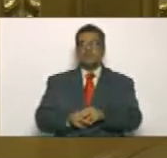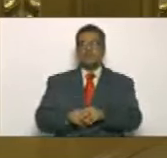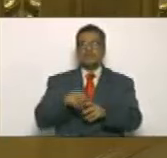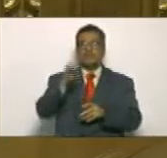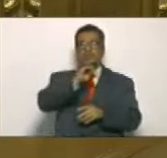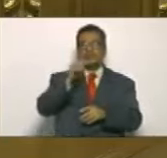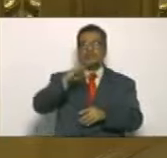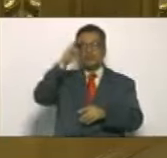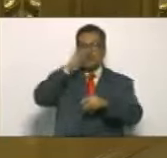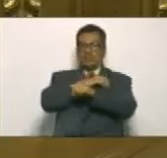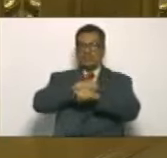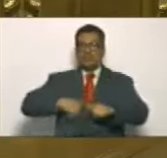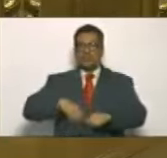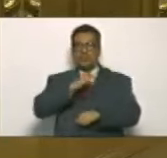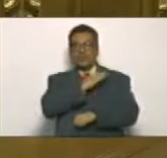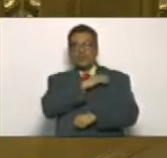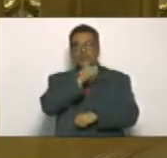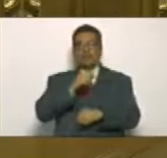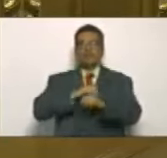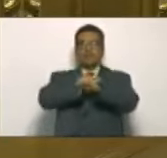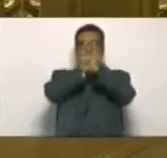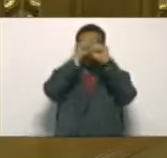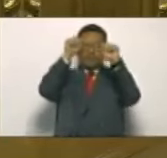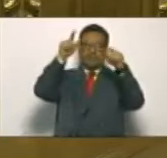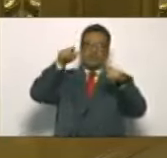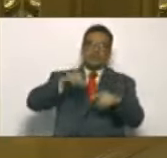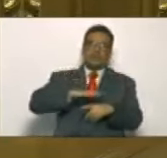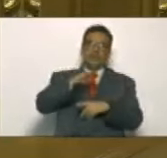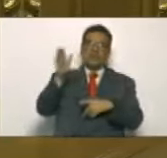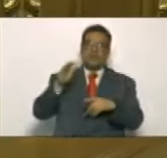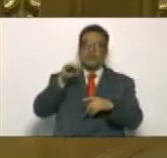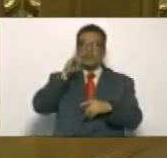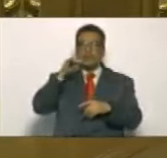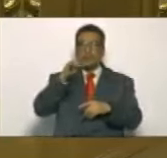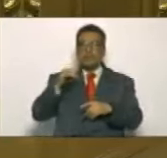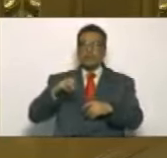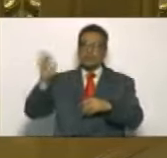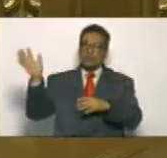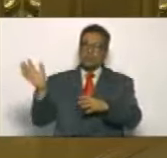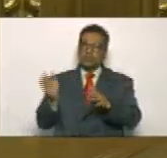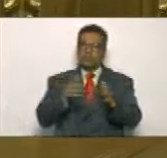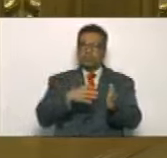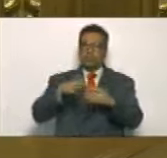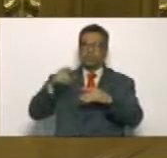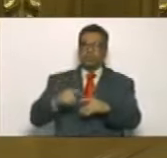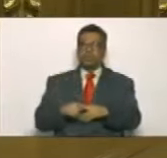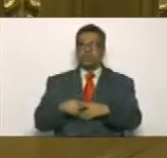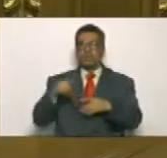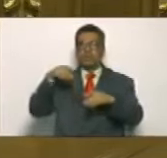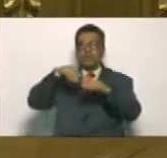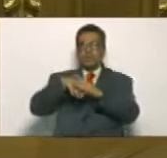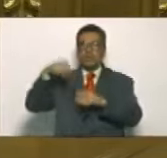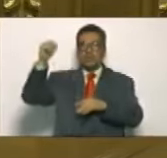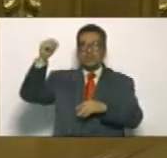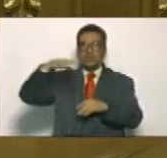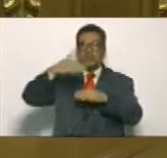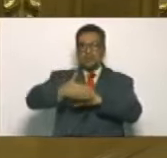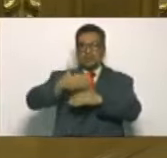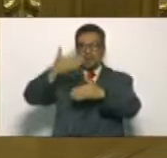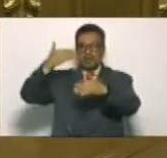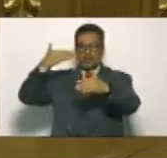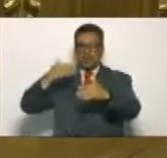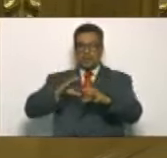general del pueblo soberano, el cielo encapotado anuncia tempestad y el sol tras de las